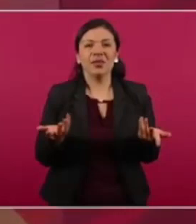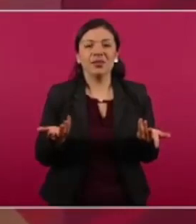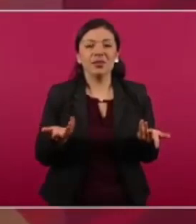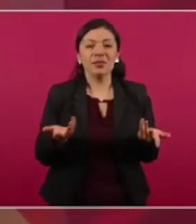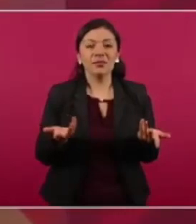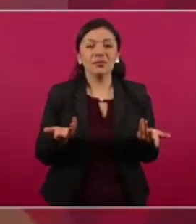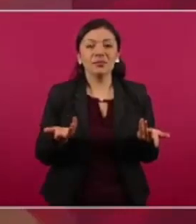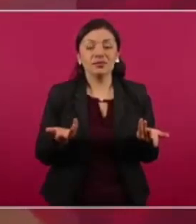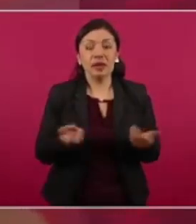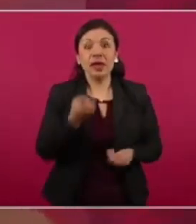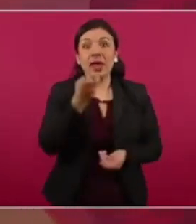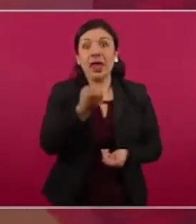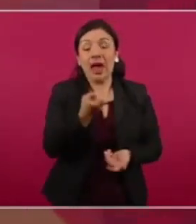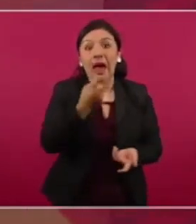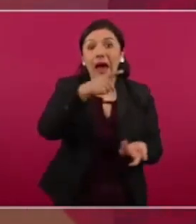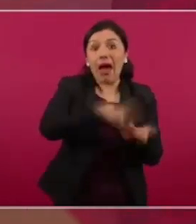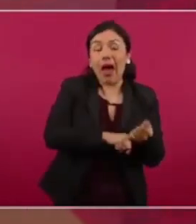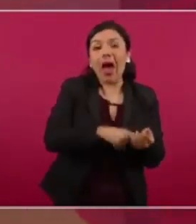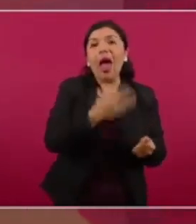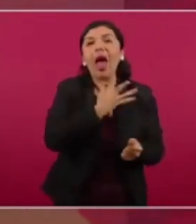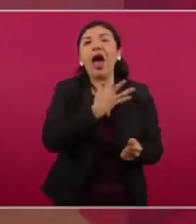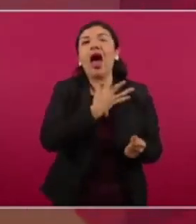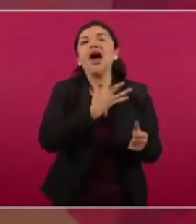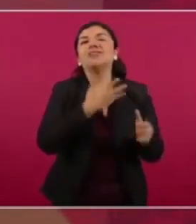que se componía